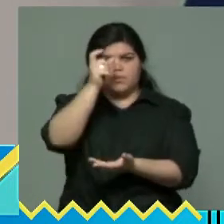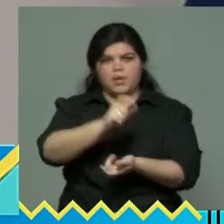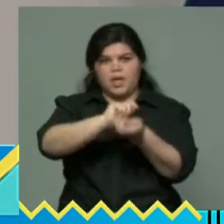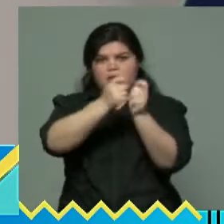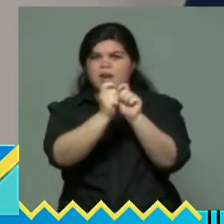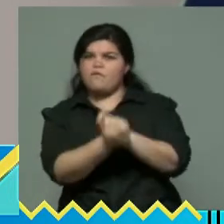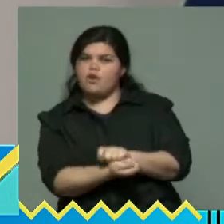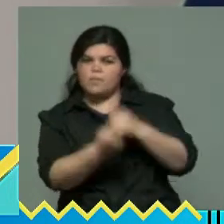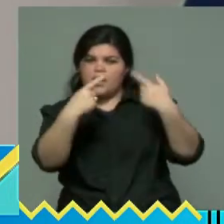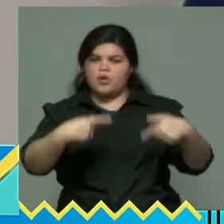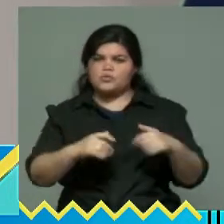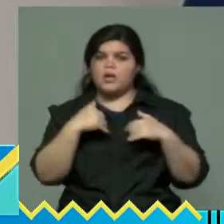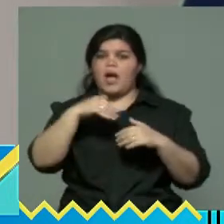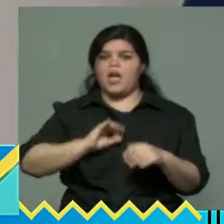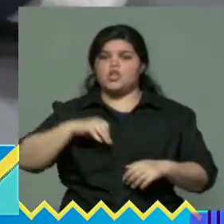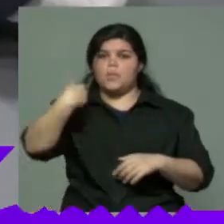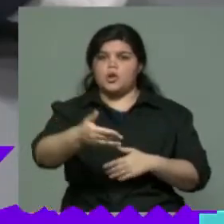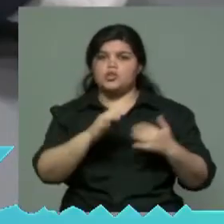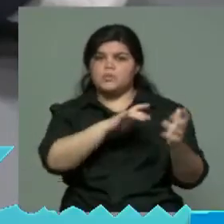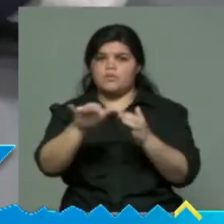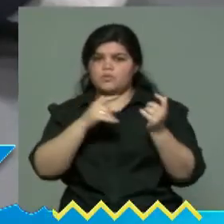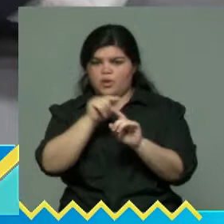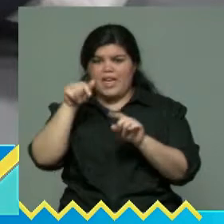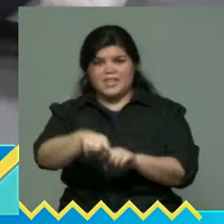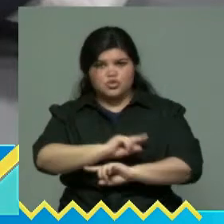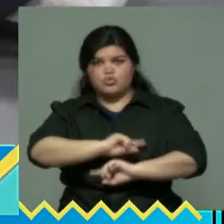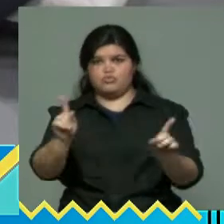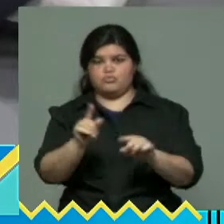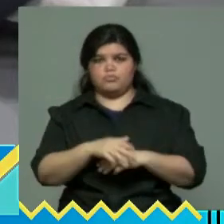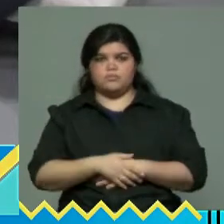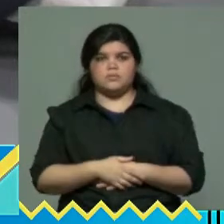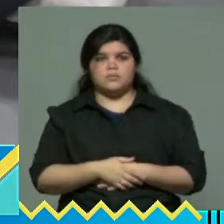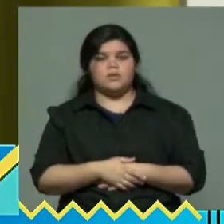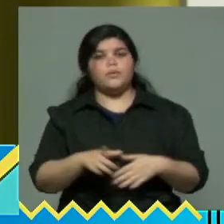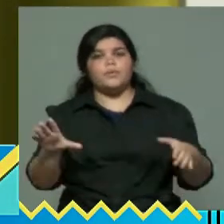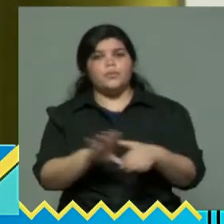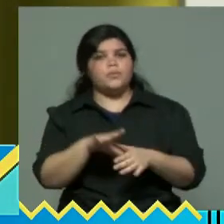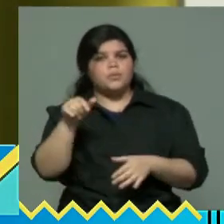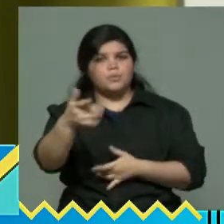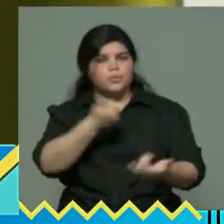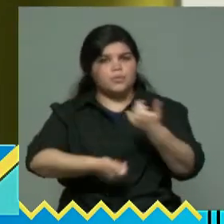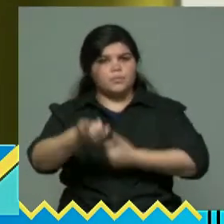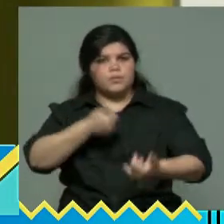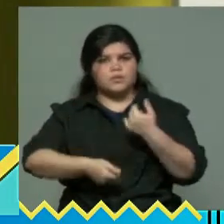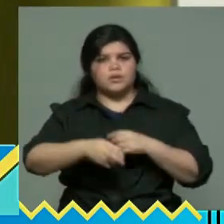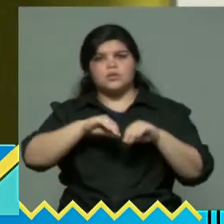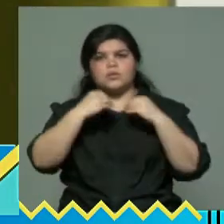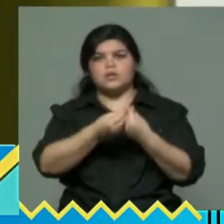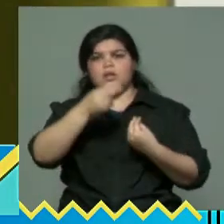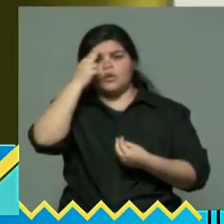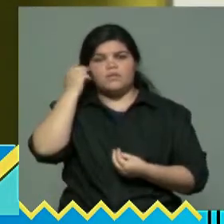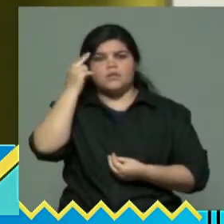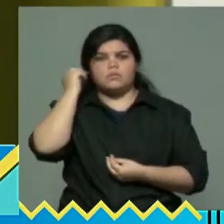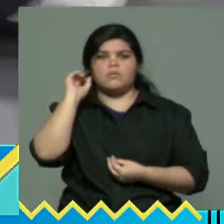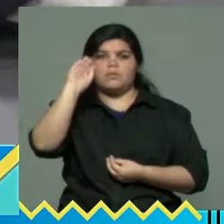y discusiones que se vienen para el año que viene. Me quiero quedar con un concepto que justamente mencionabas vos, Rodrigo, el tema de que el 99% de los medios, no sé si